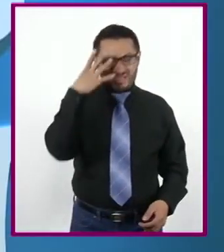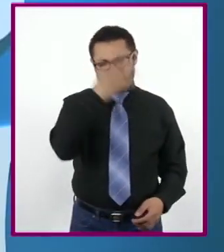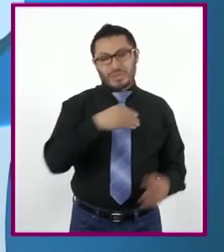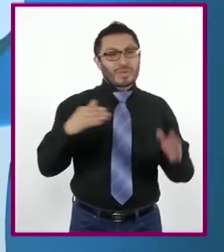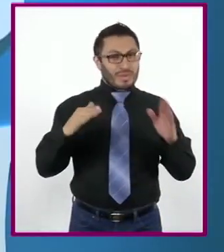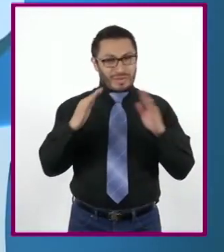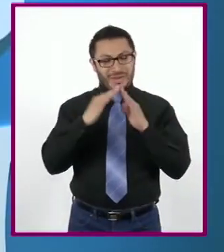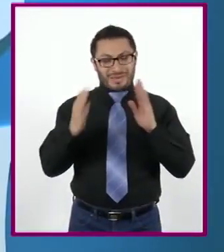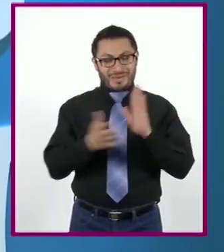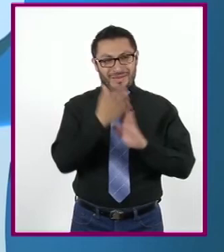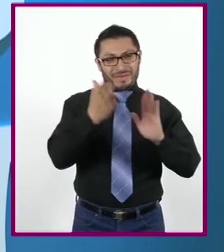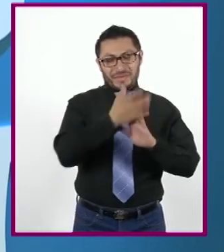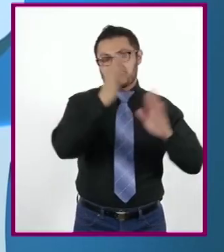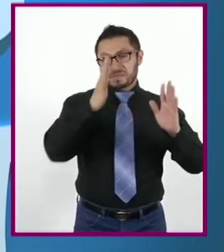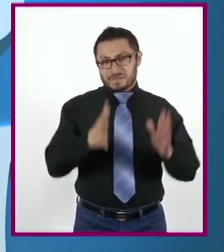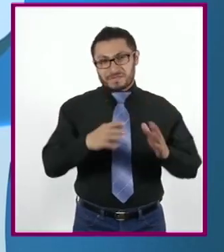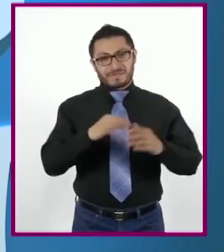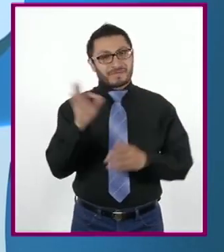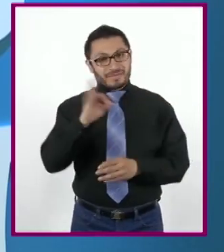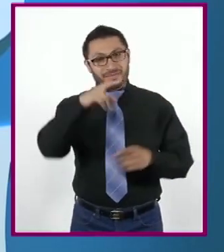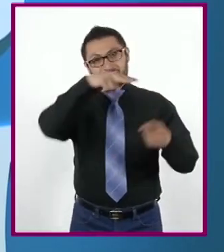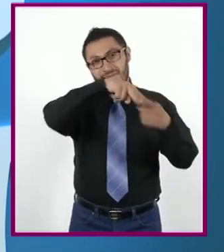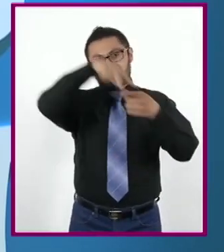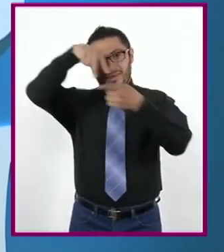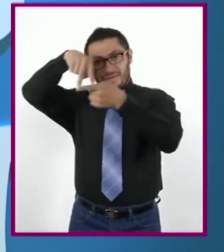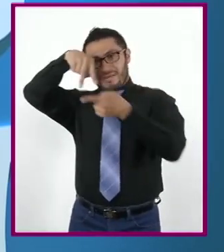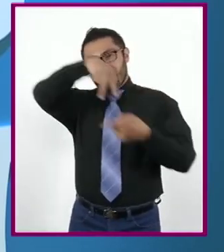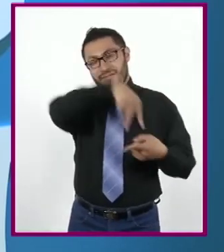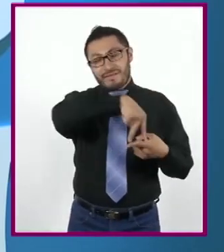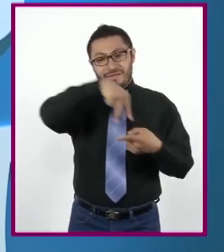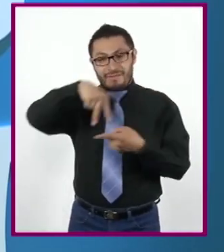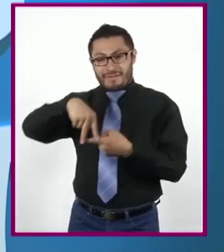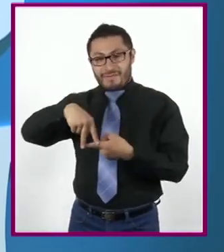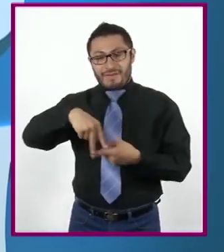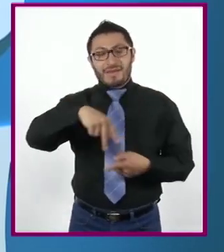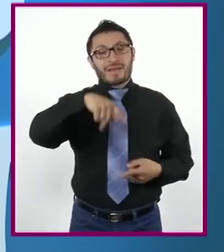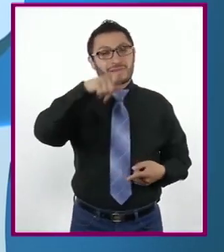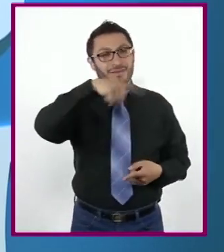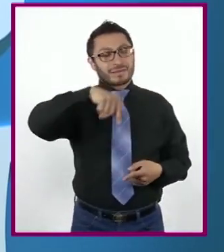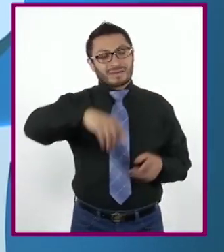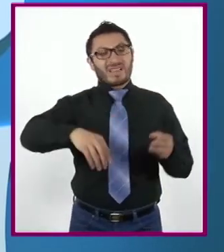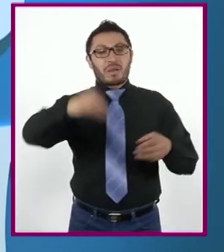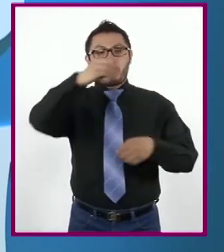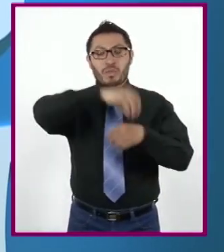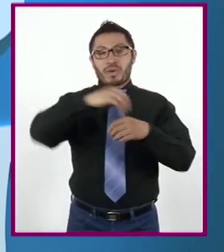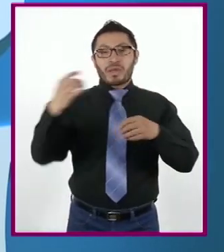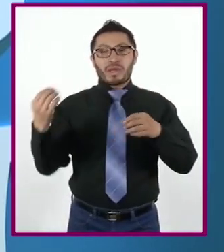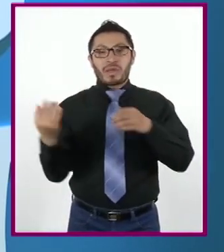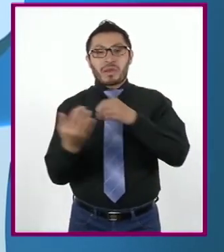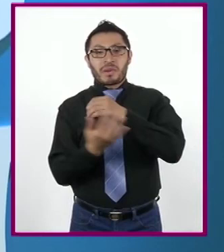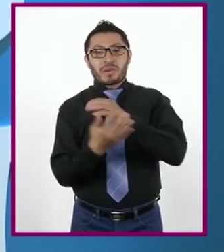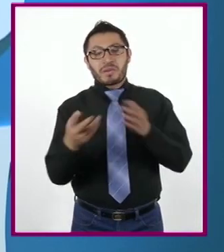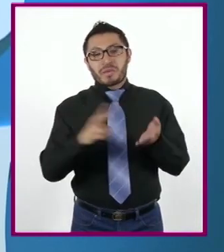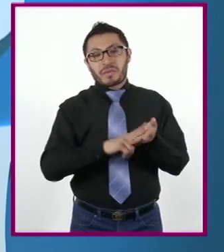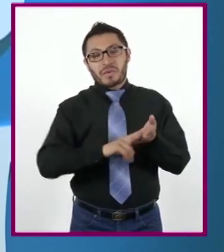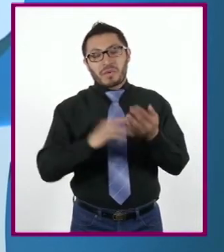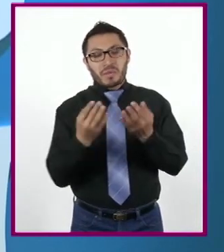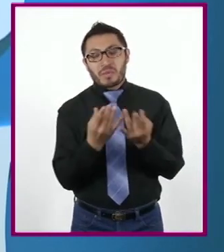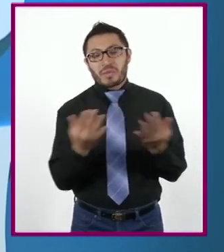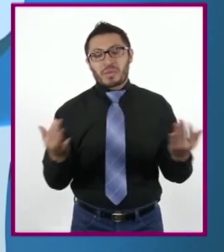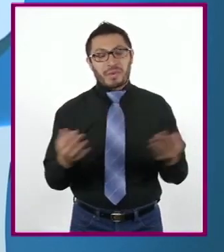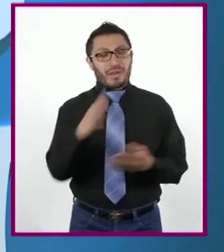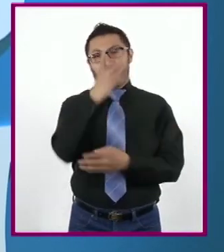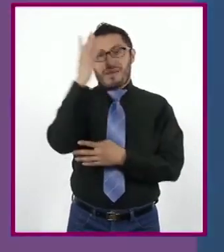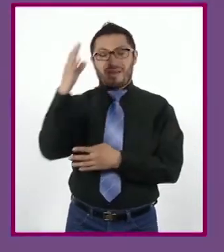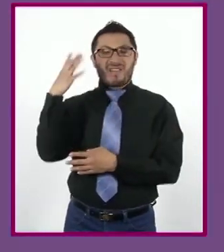vez construida. Y si esos triángulos de terreno Naomi pone pasto y arbolitos, quedará aún más